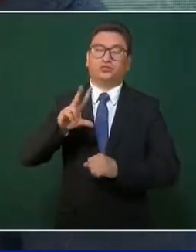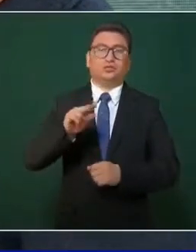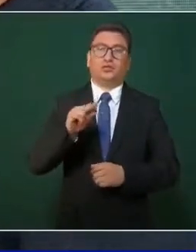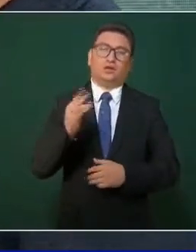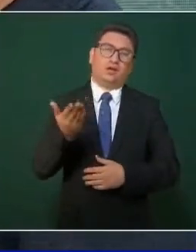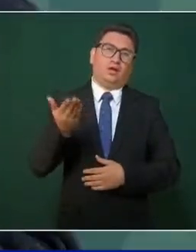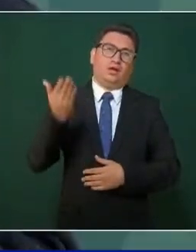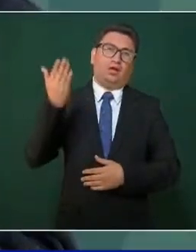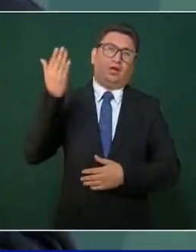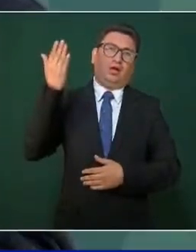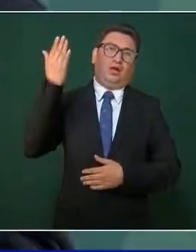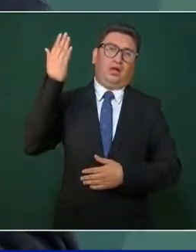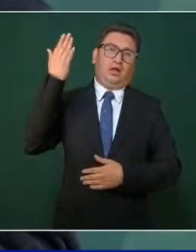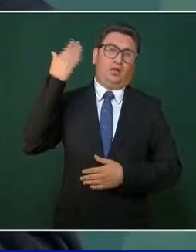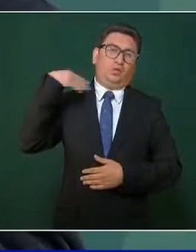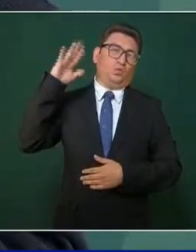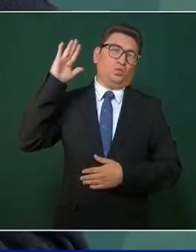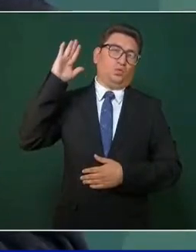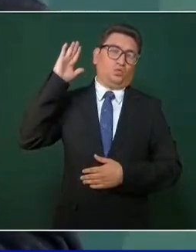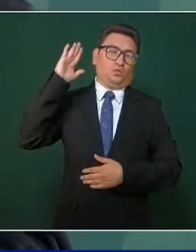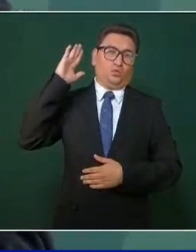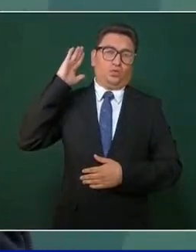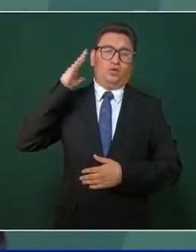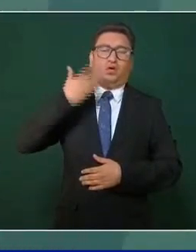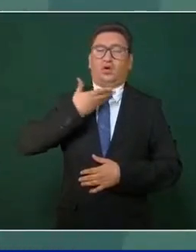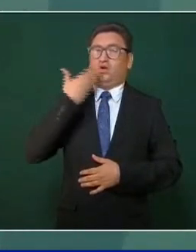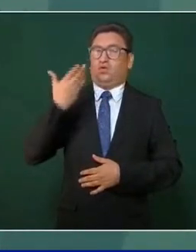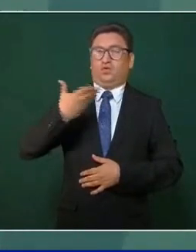de la conquista muy atrás,